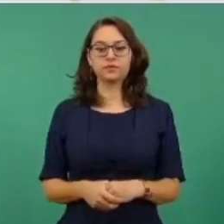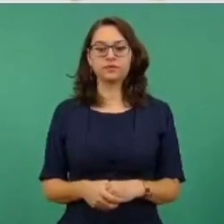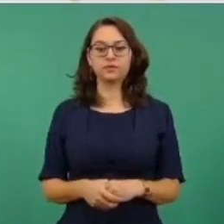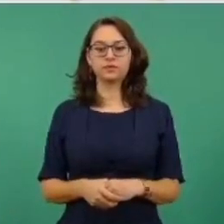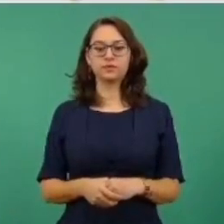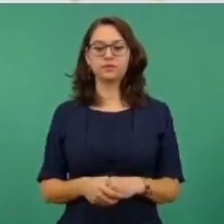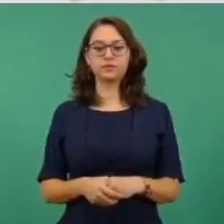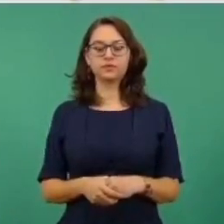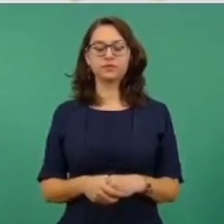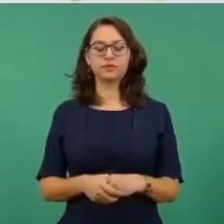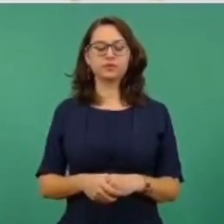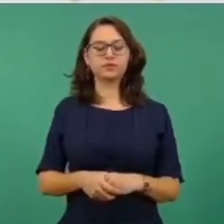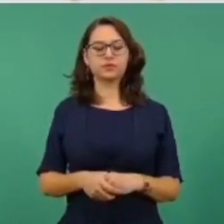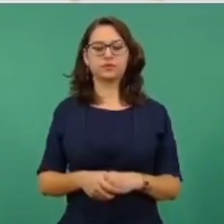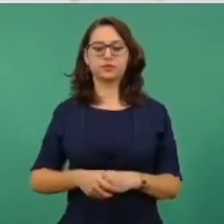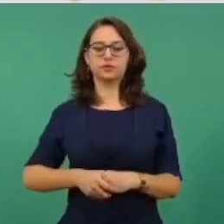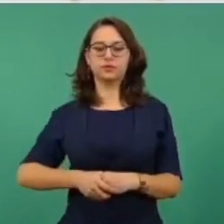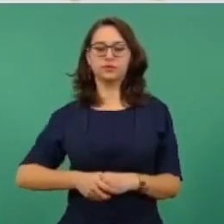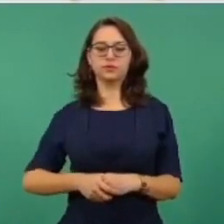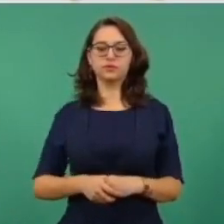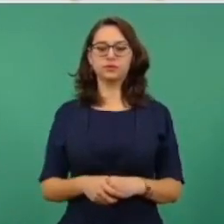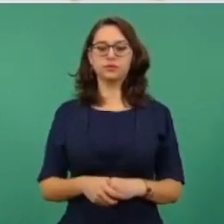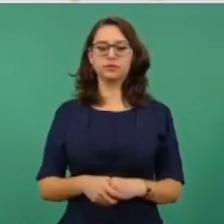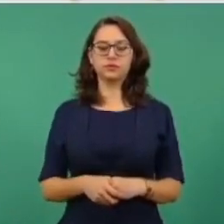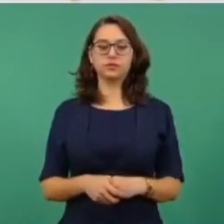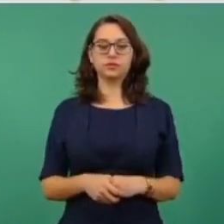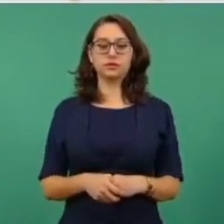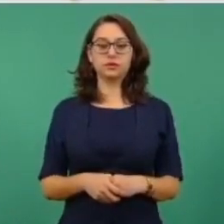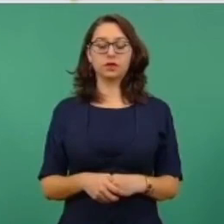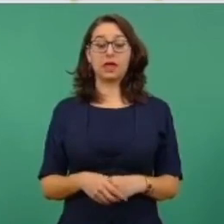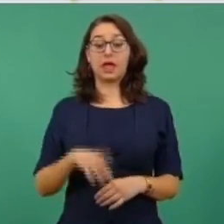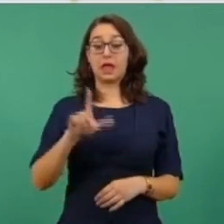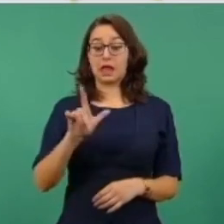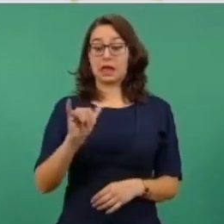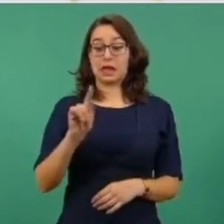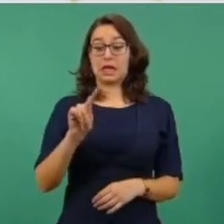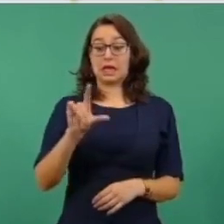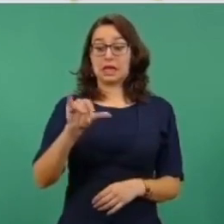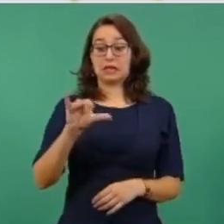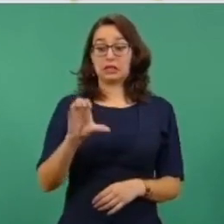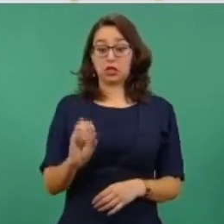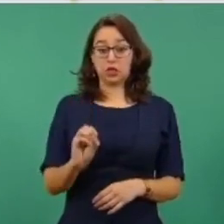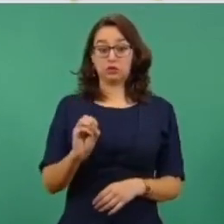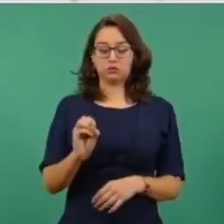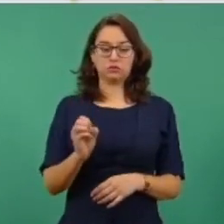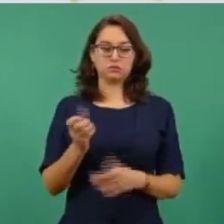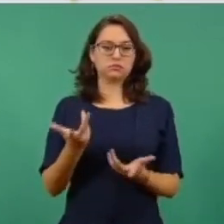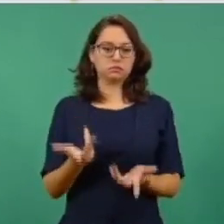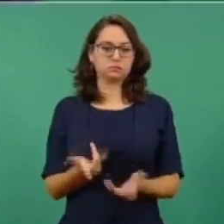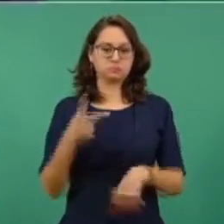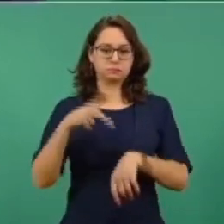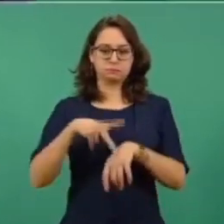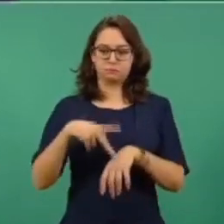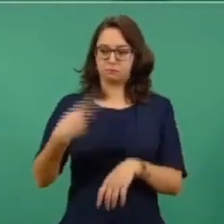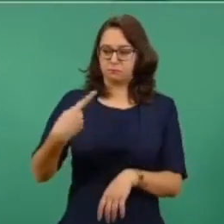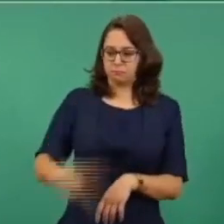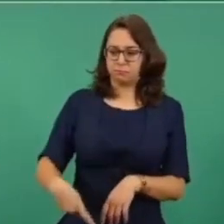el que el litio, que es un mineral